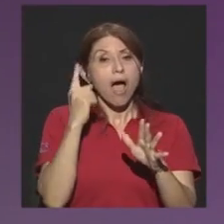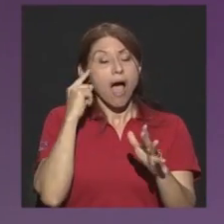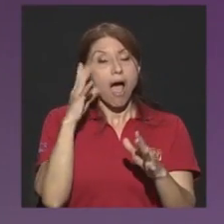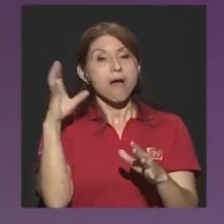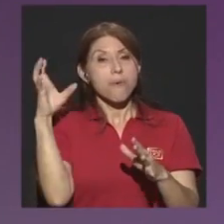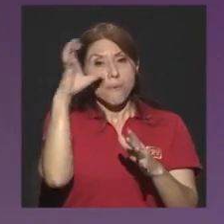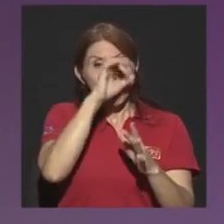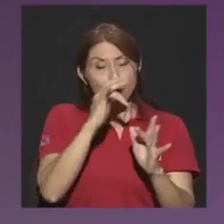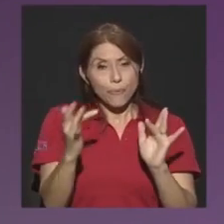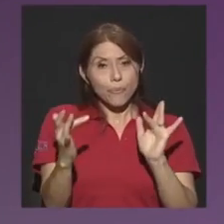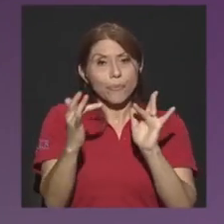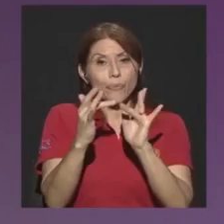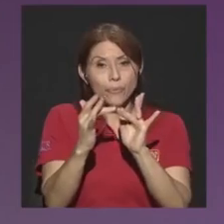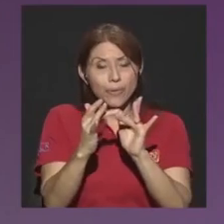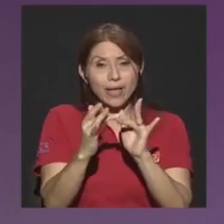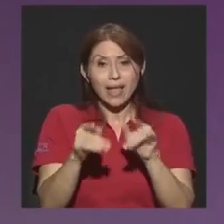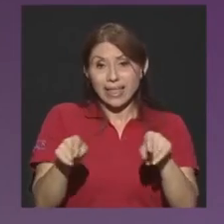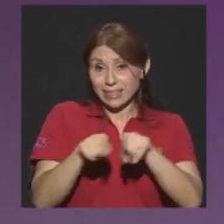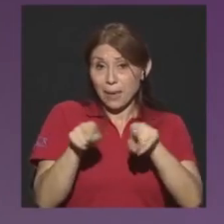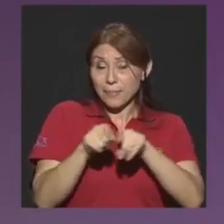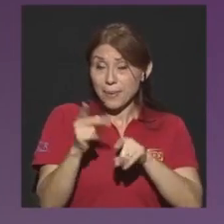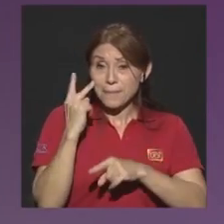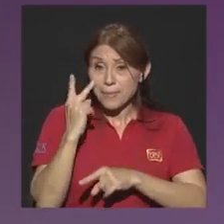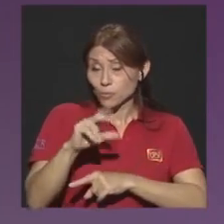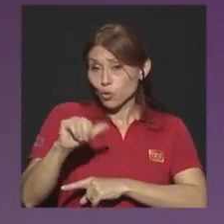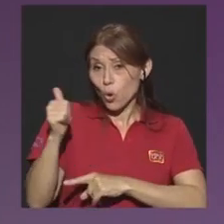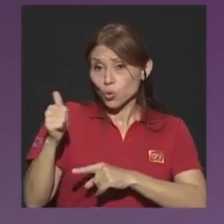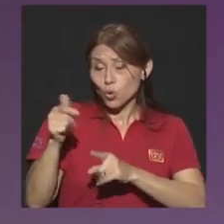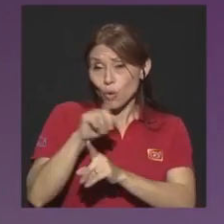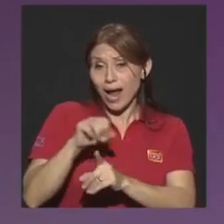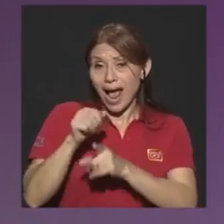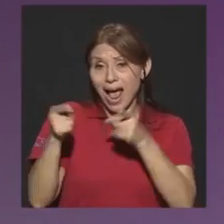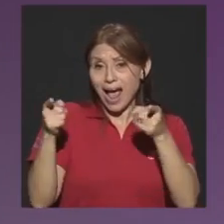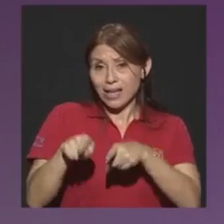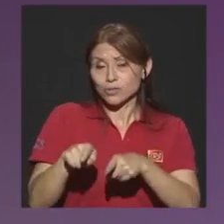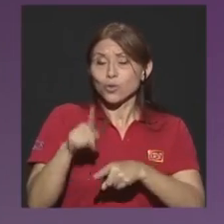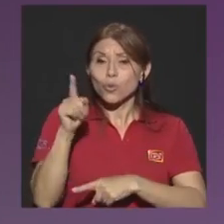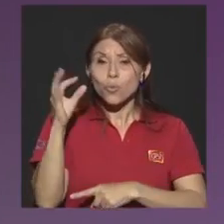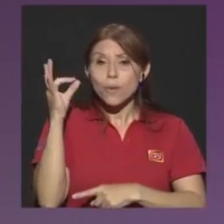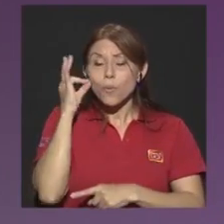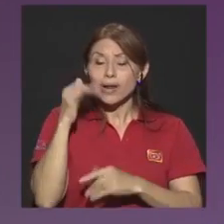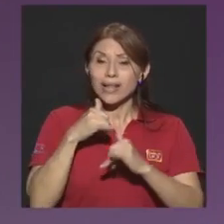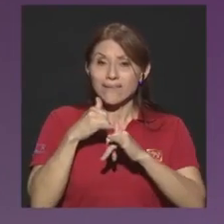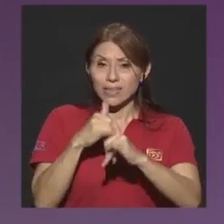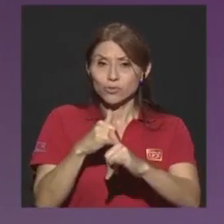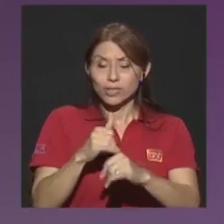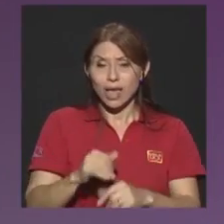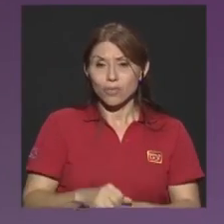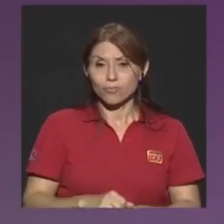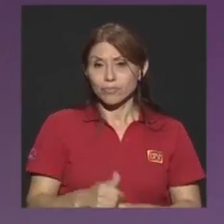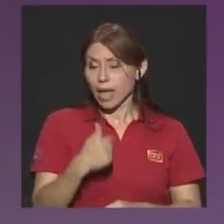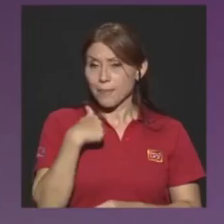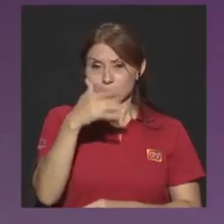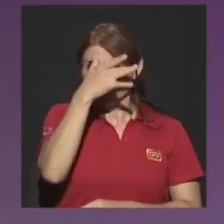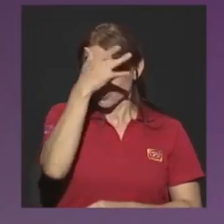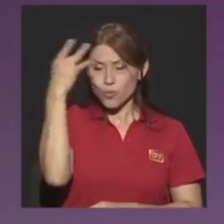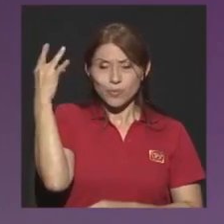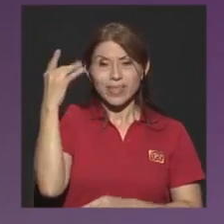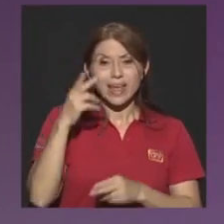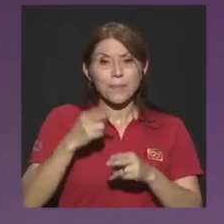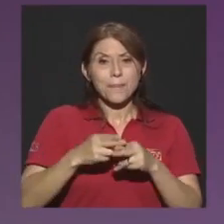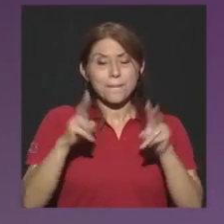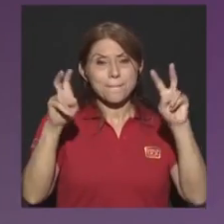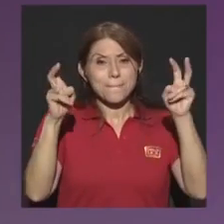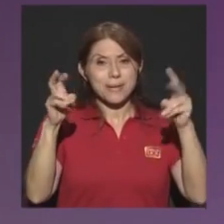de la denunciante de otro caso que también había sido, ella había denunciado. De hecho, no se me olvida el titular del periódico